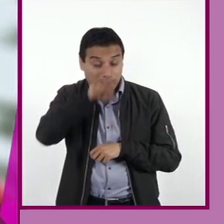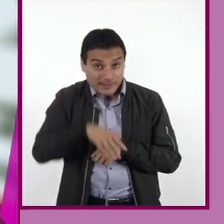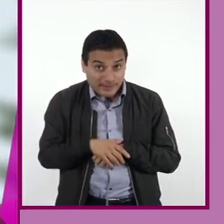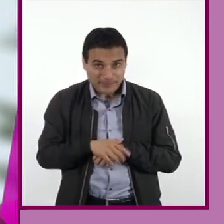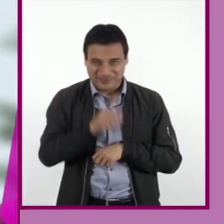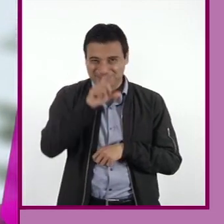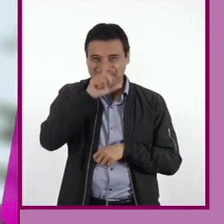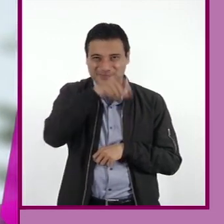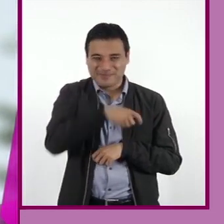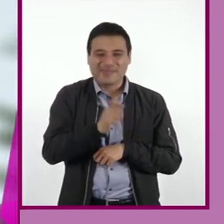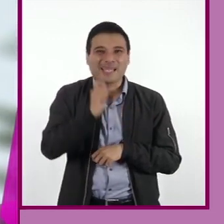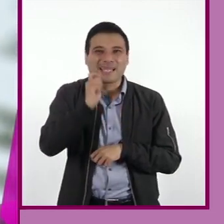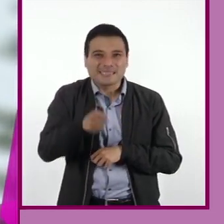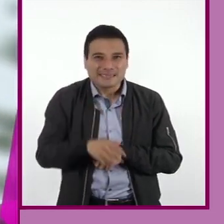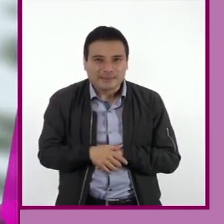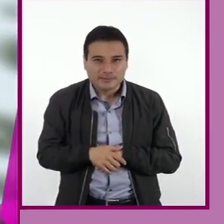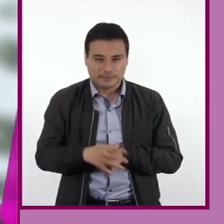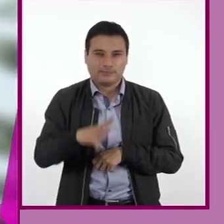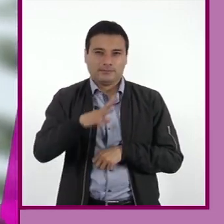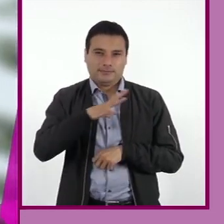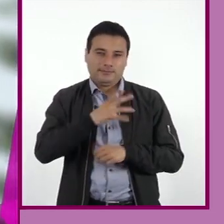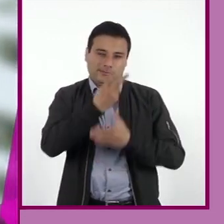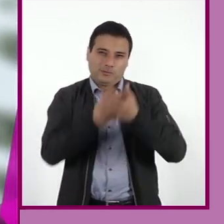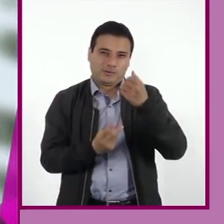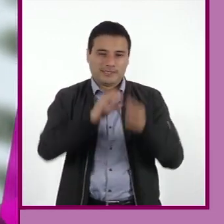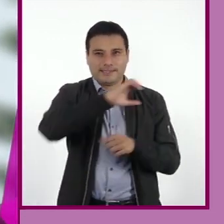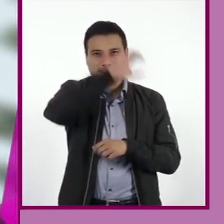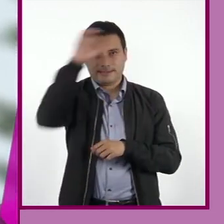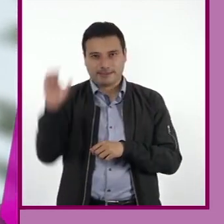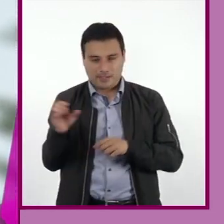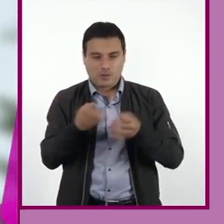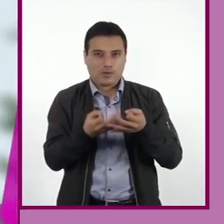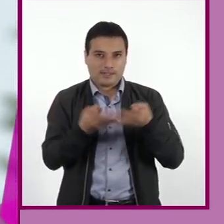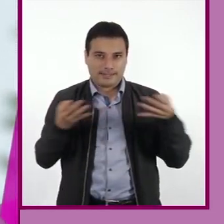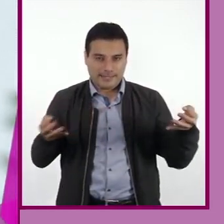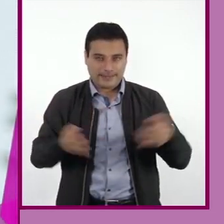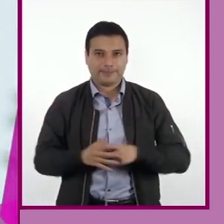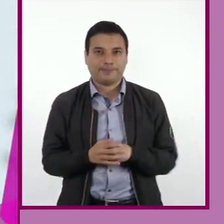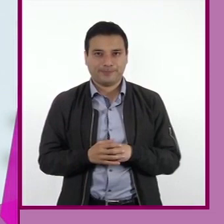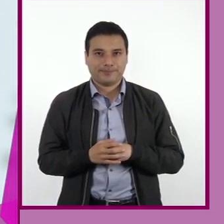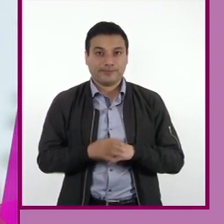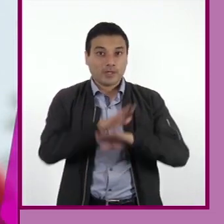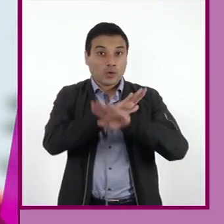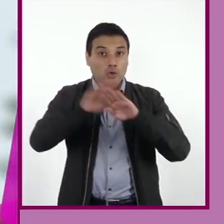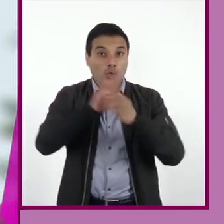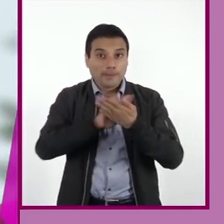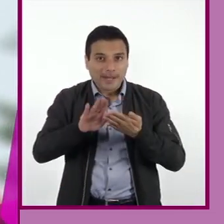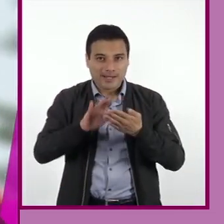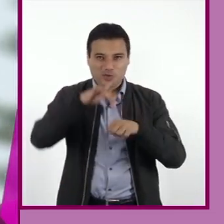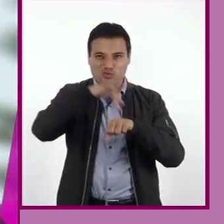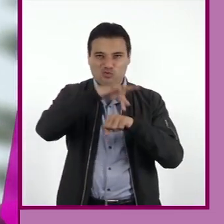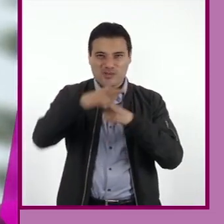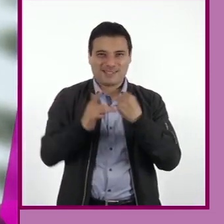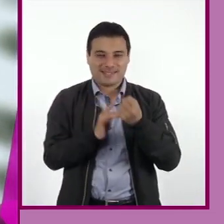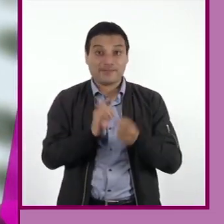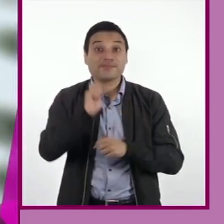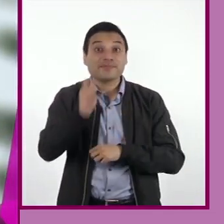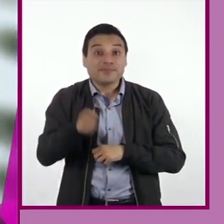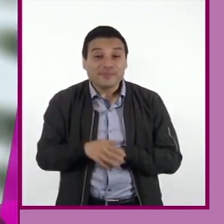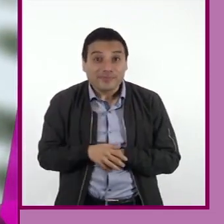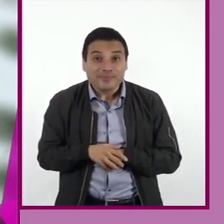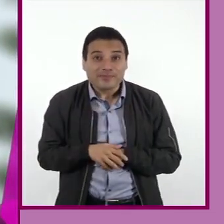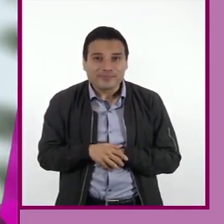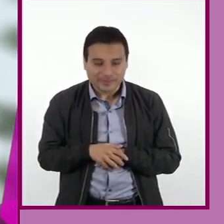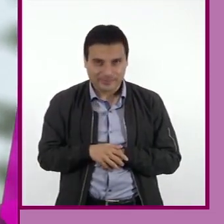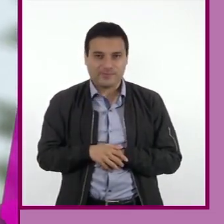águila representan la dualidad del cielo y la tierra, un nopal y sus tunas, que simbolizan los